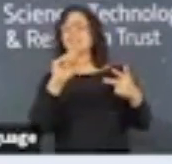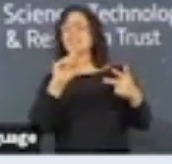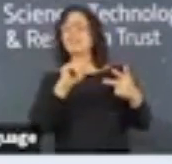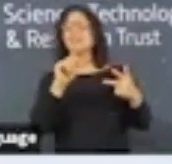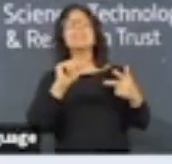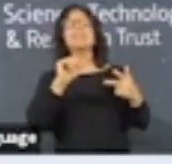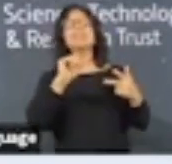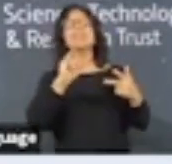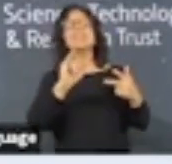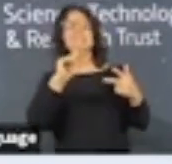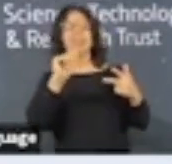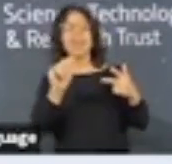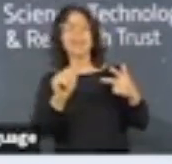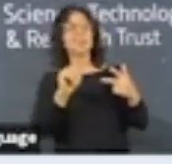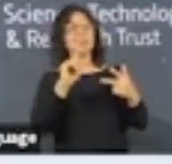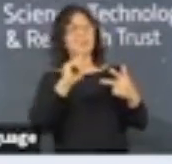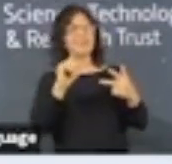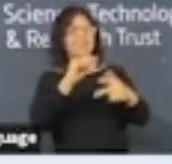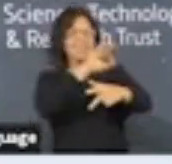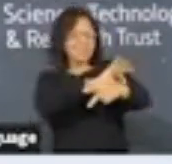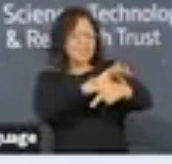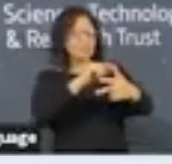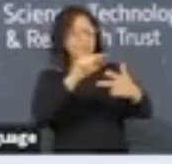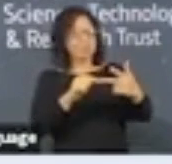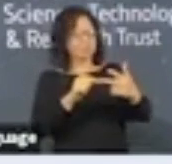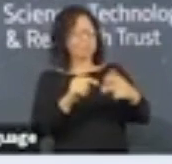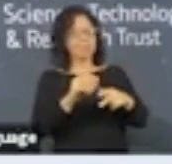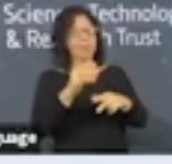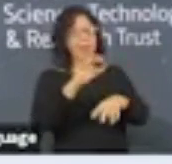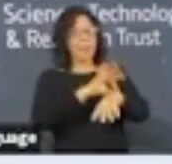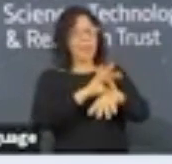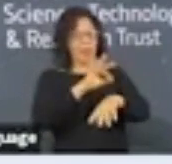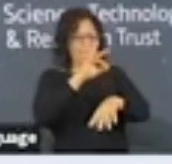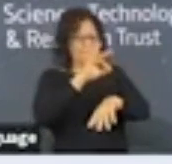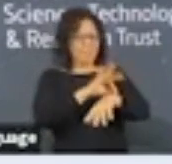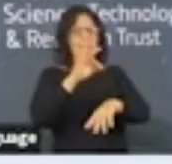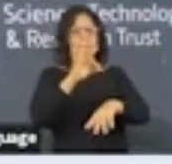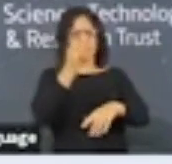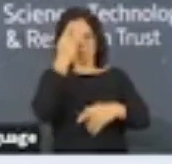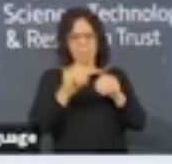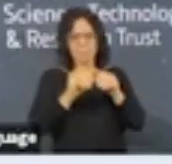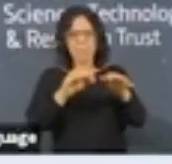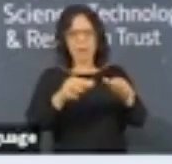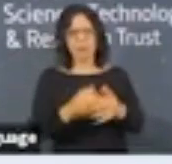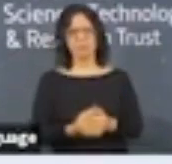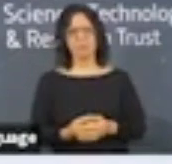Pues vamos a pasar a hablar ahora de la biología y ecología de la Aedes aegypti.